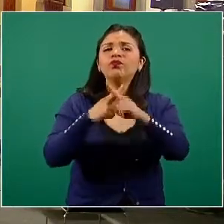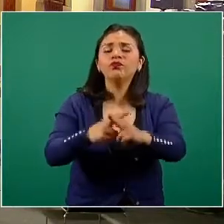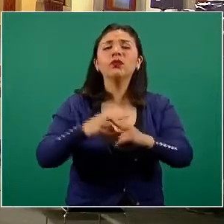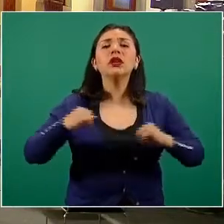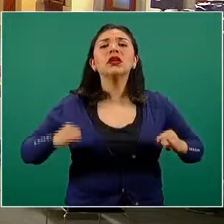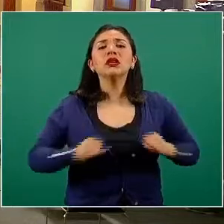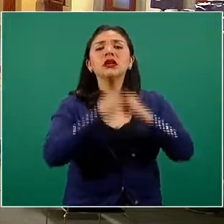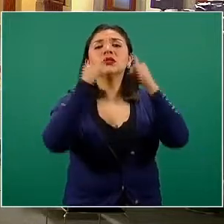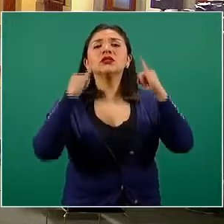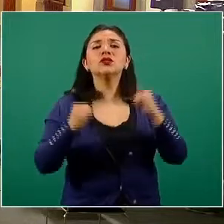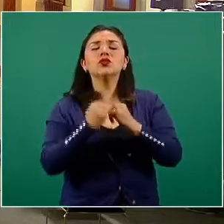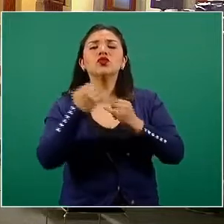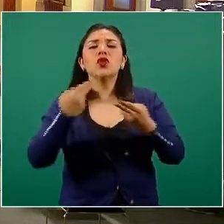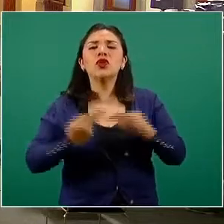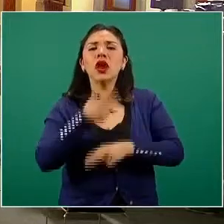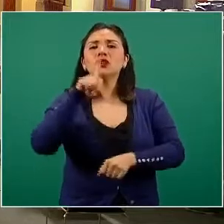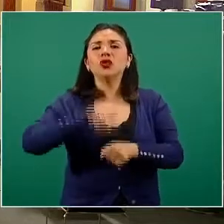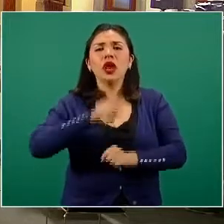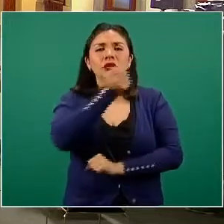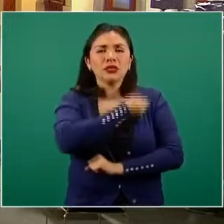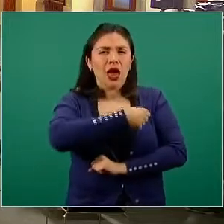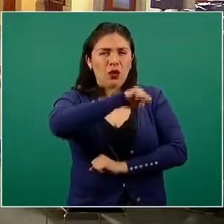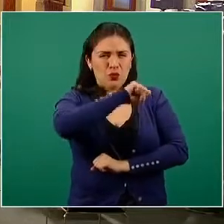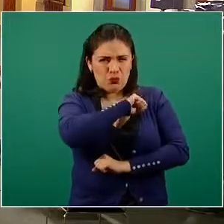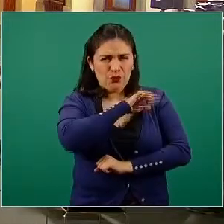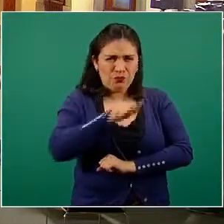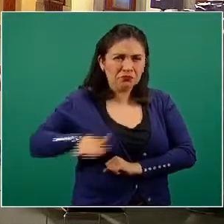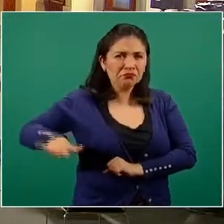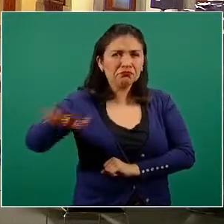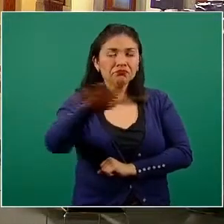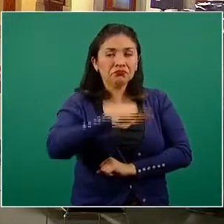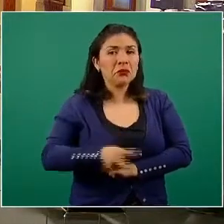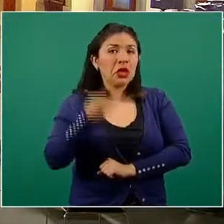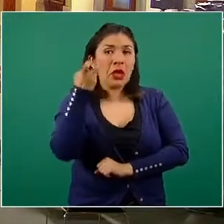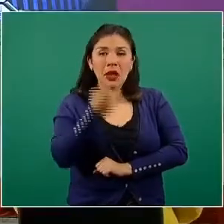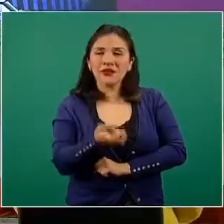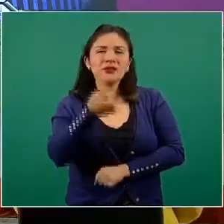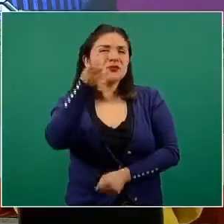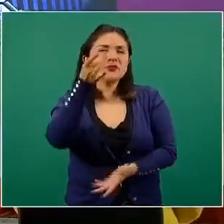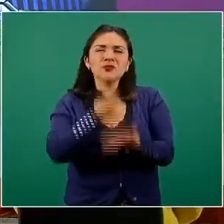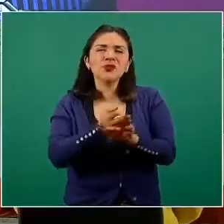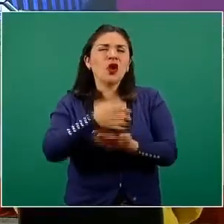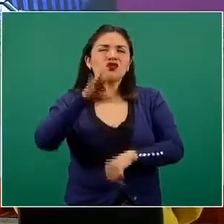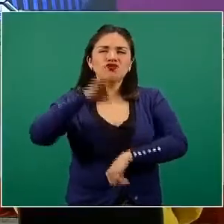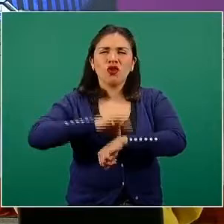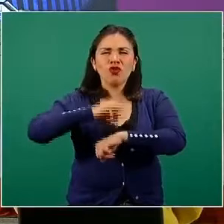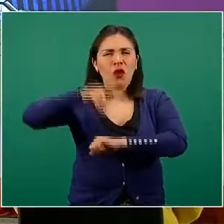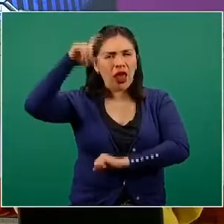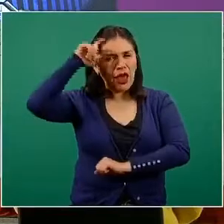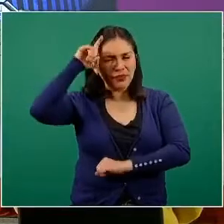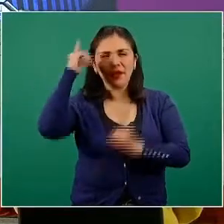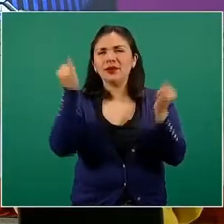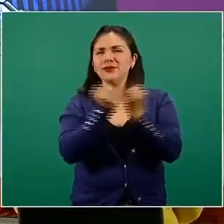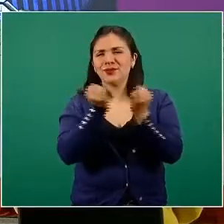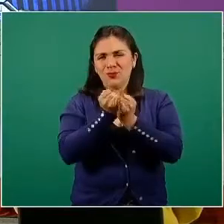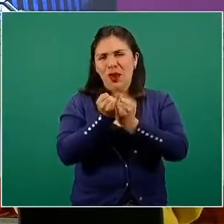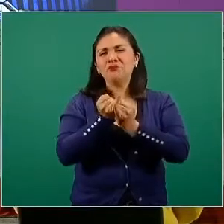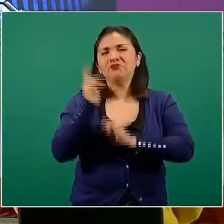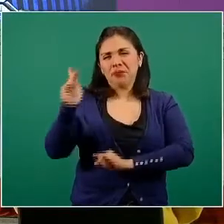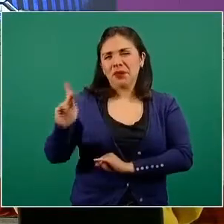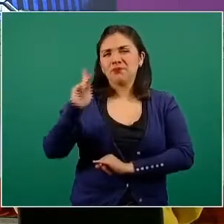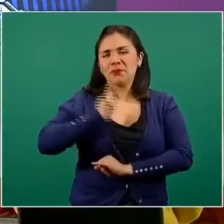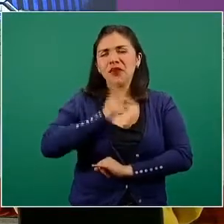de Salud Pública, y bueno, desde aquí seguramente el doctor López-Gatell también lo hará.